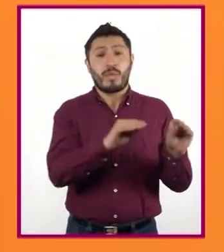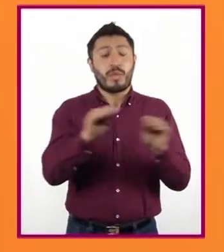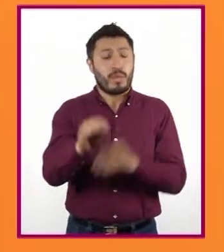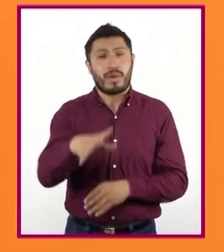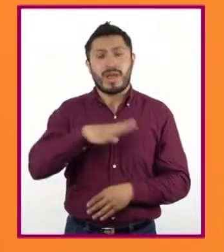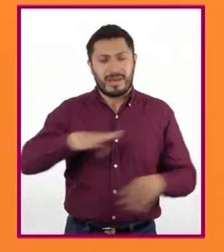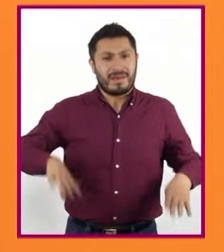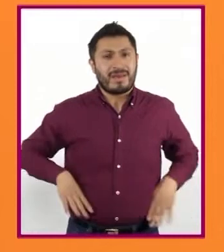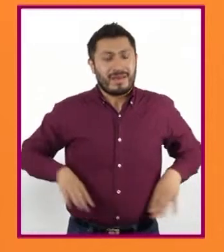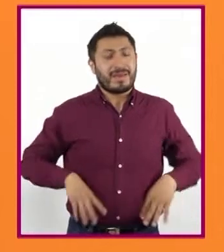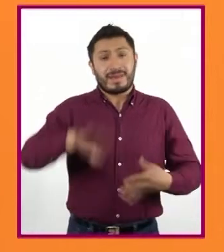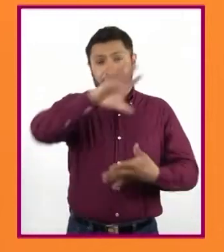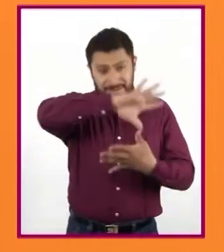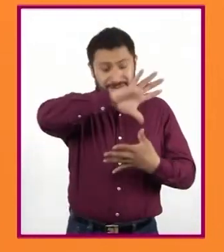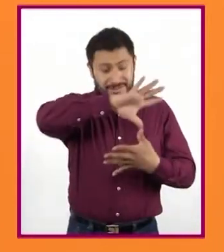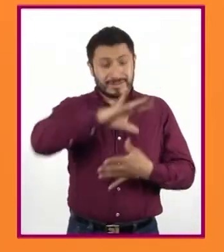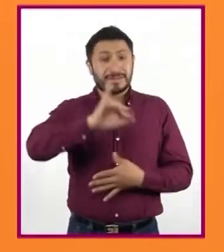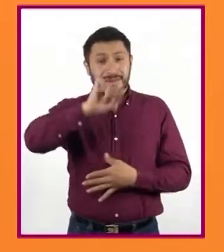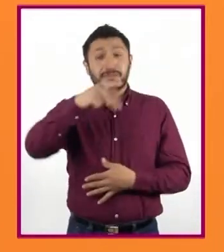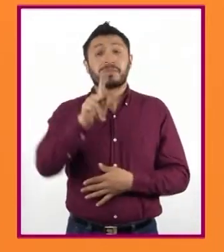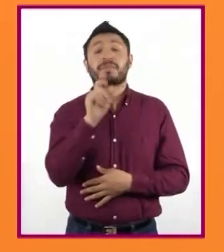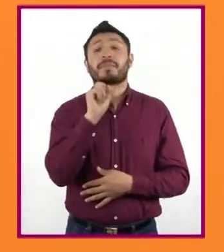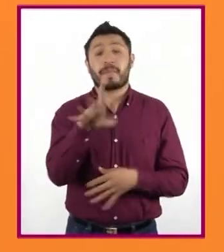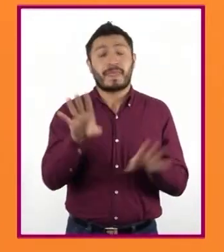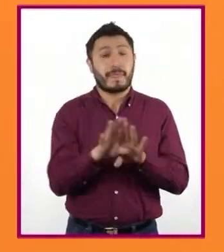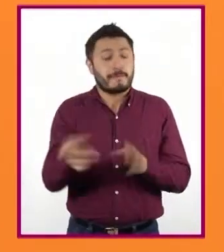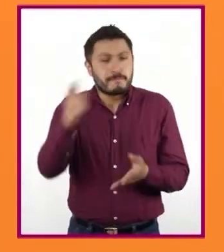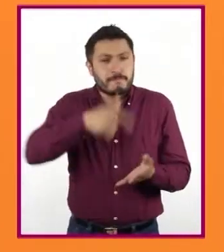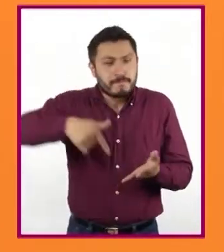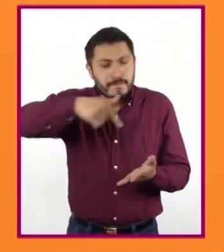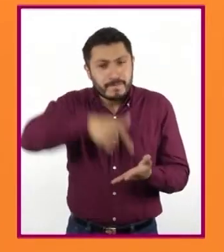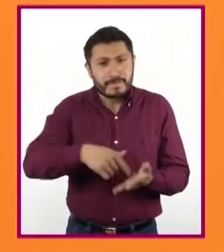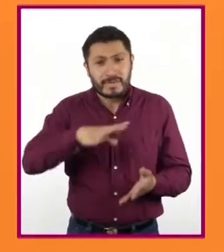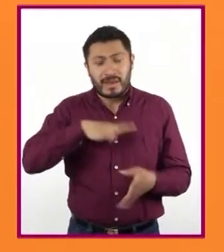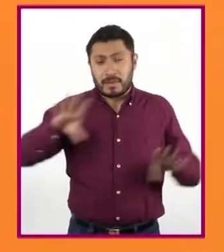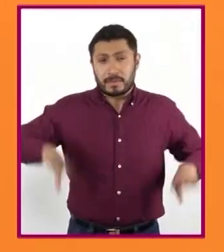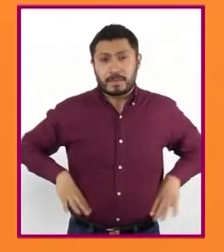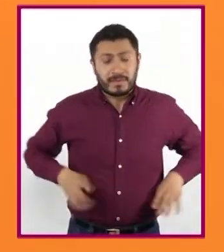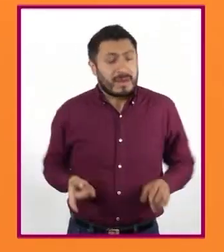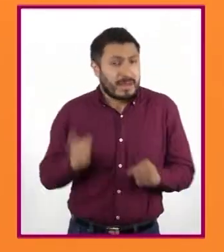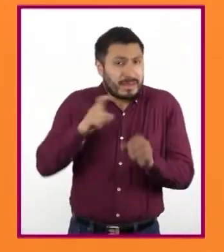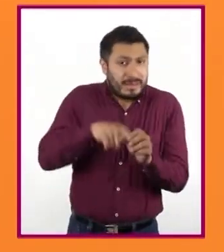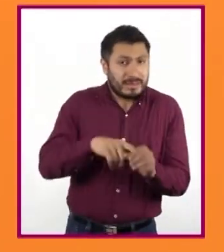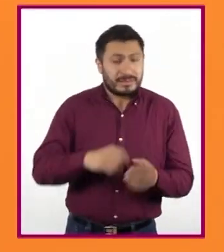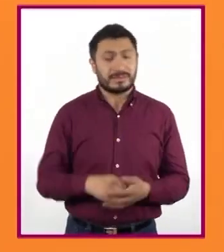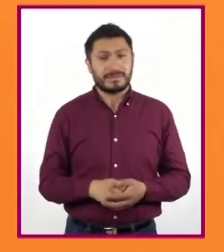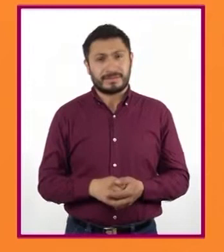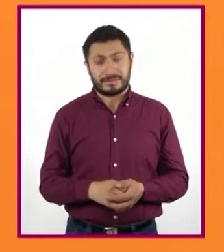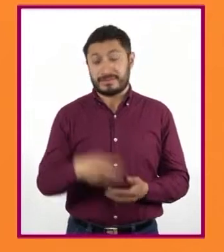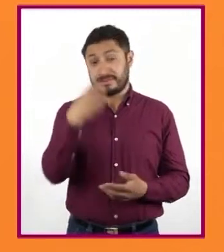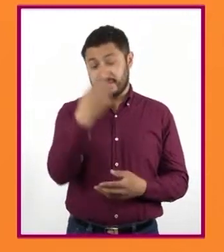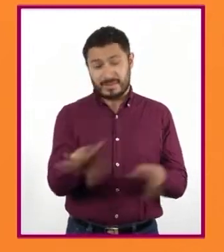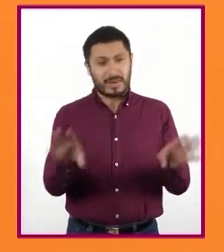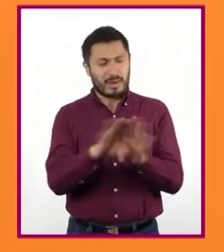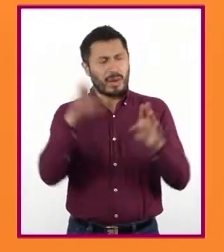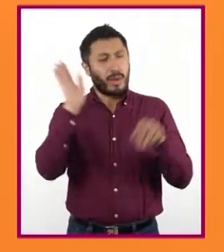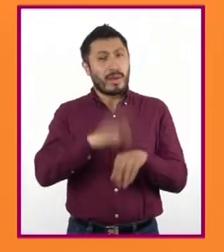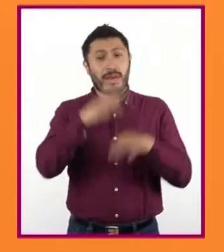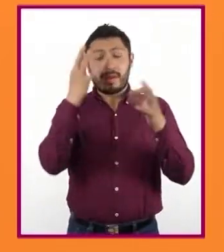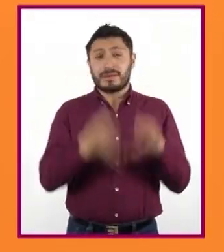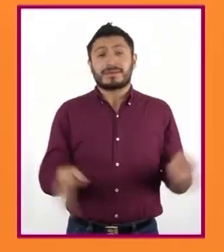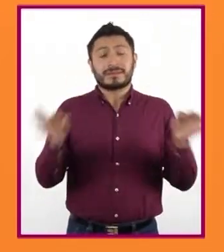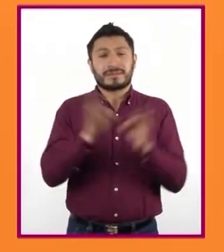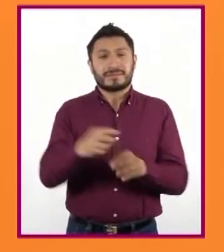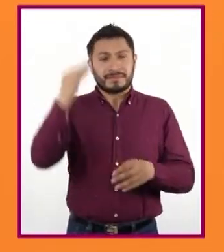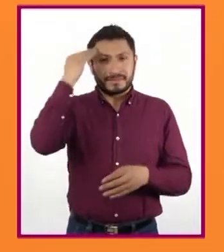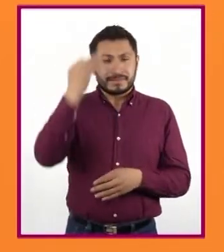propios del área mesoamericana, sino que se encontraban plenamente integrados a ella. Esto ocurrió principalmente durante